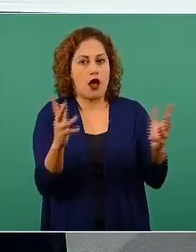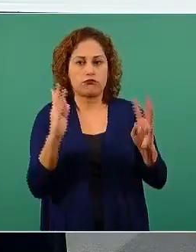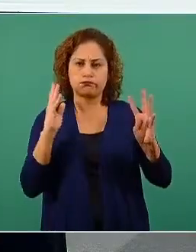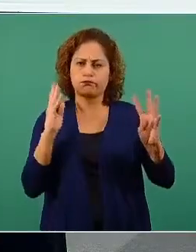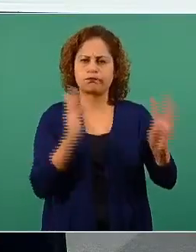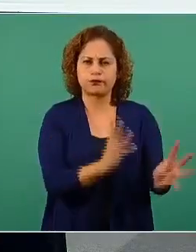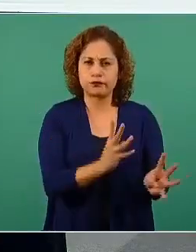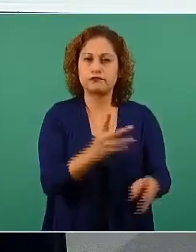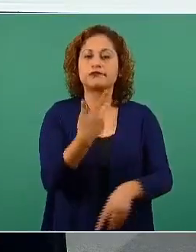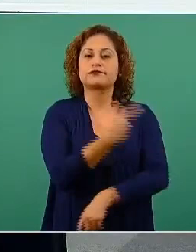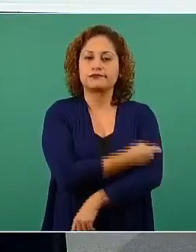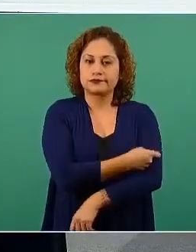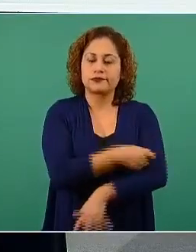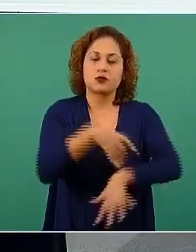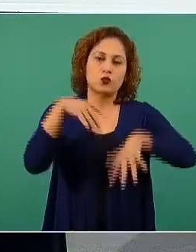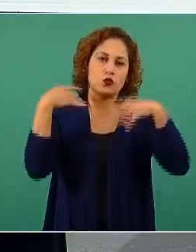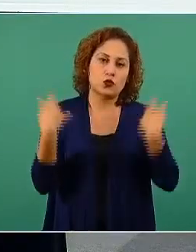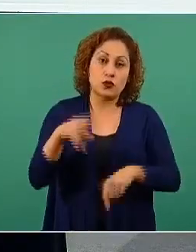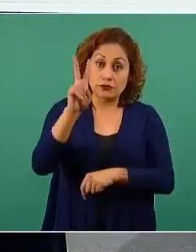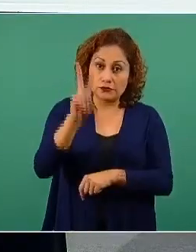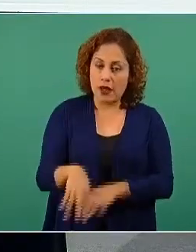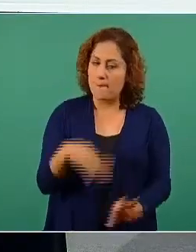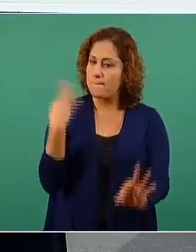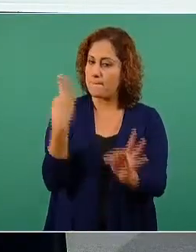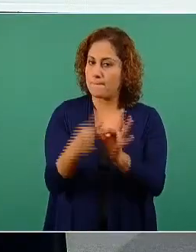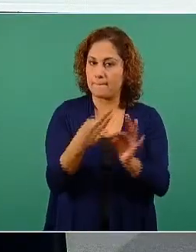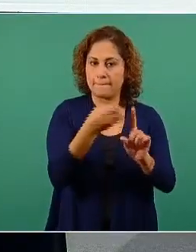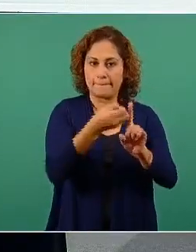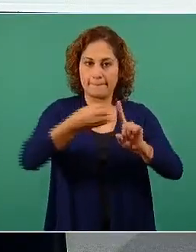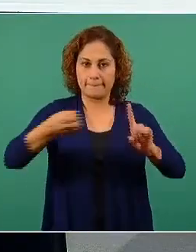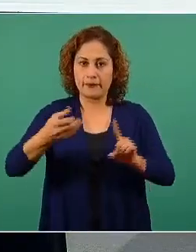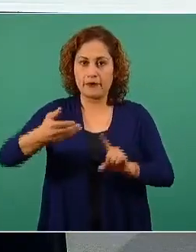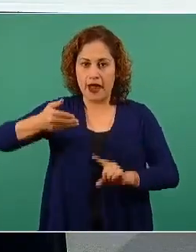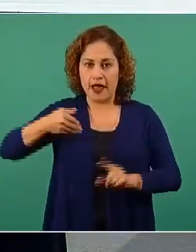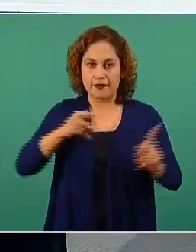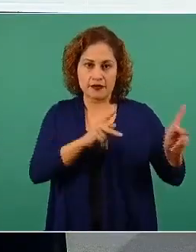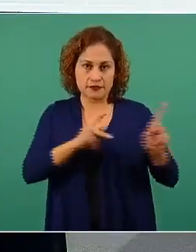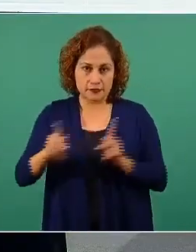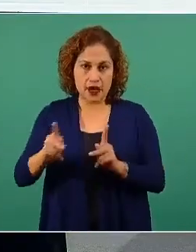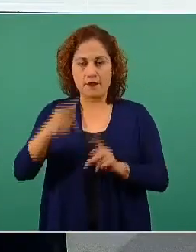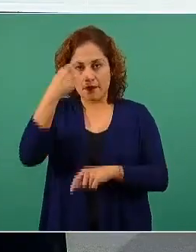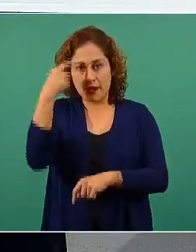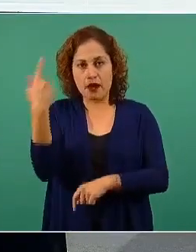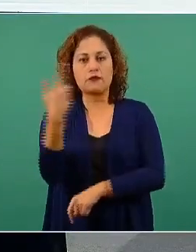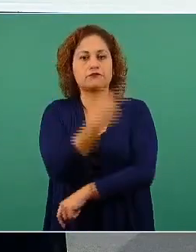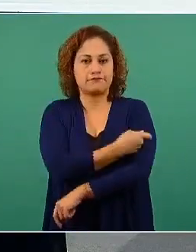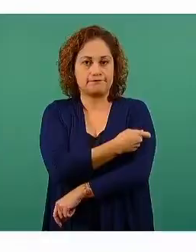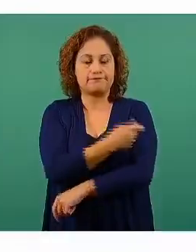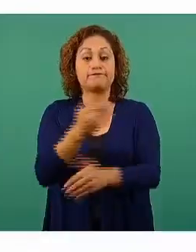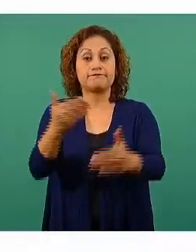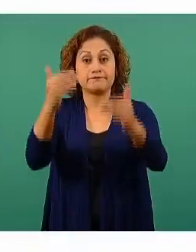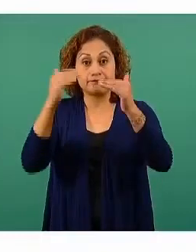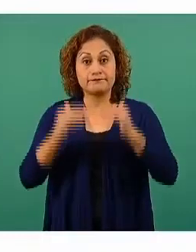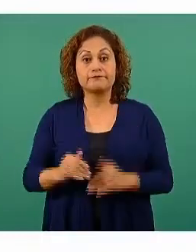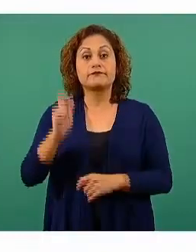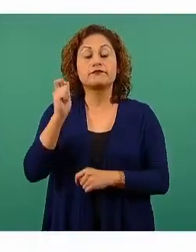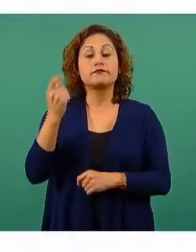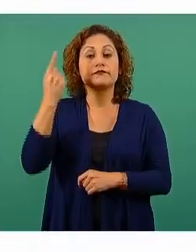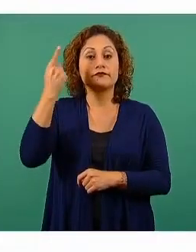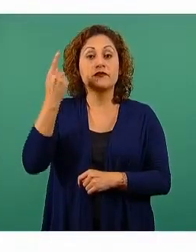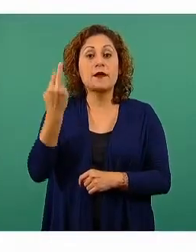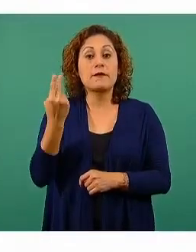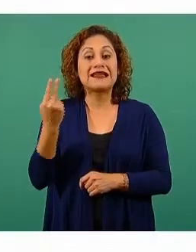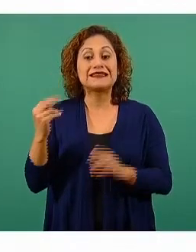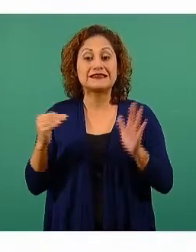esta reorganización del programa. La siguiente, por favor. En forma acumulativa, prácticamente 25